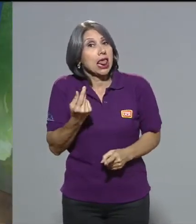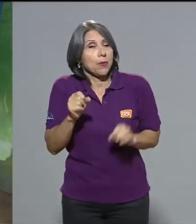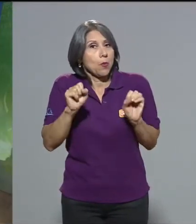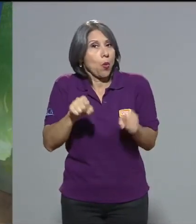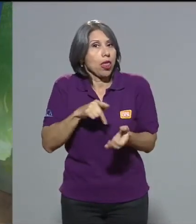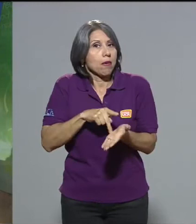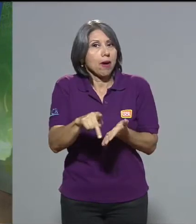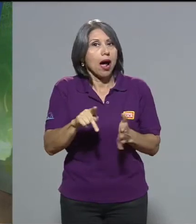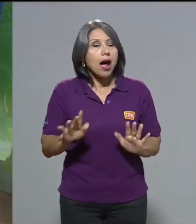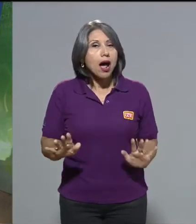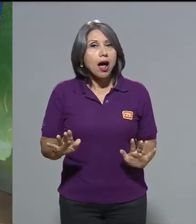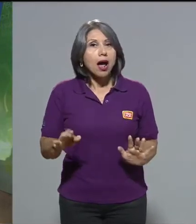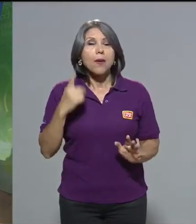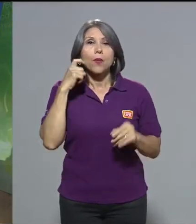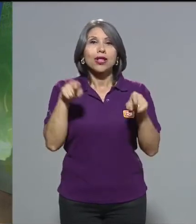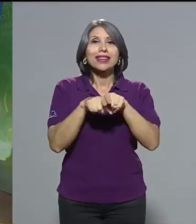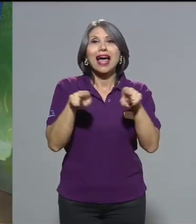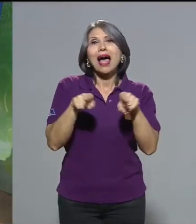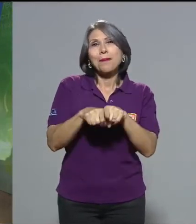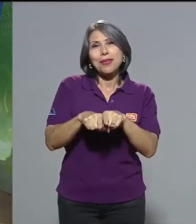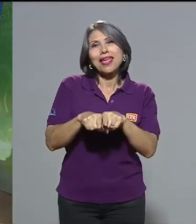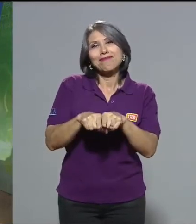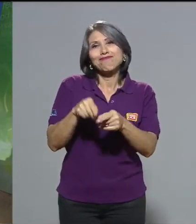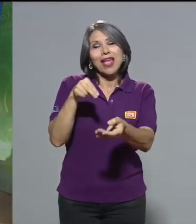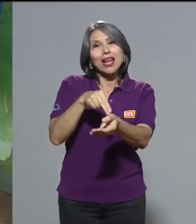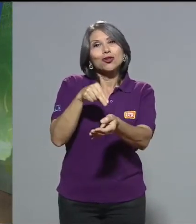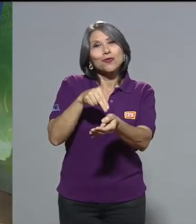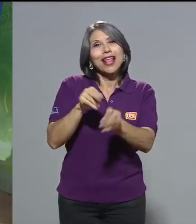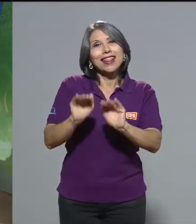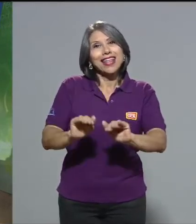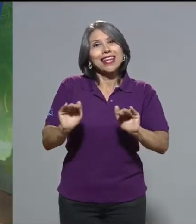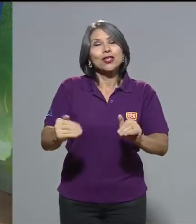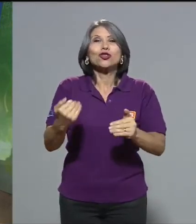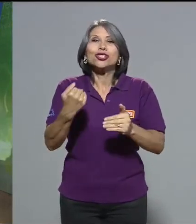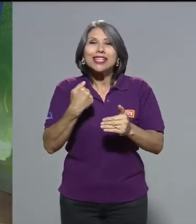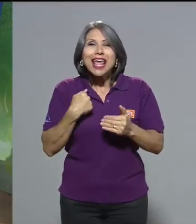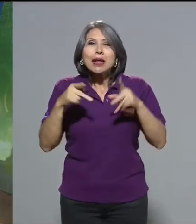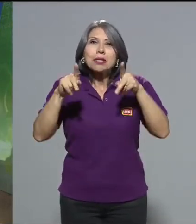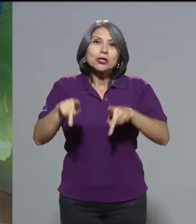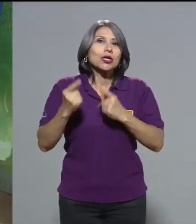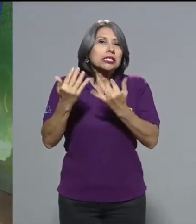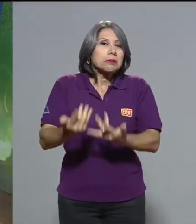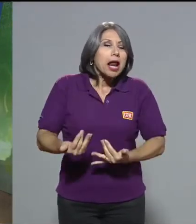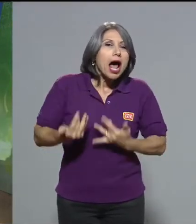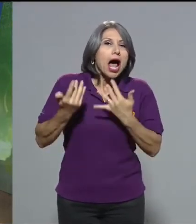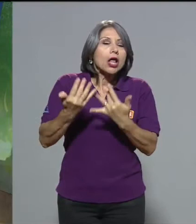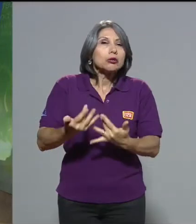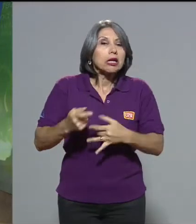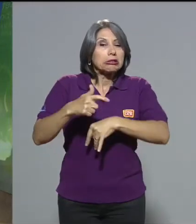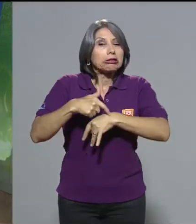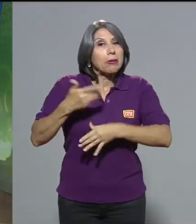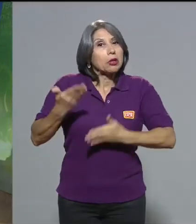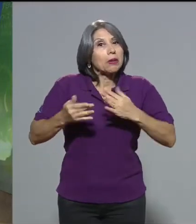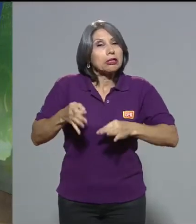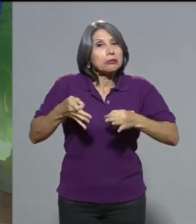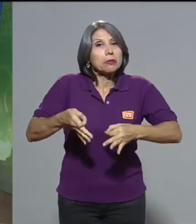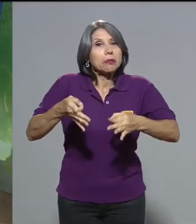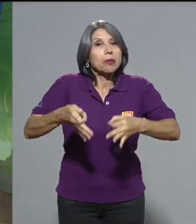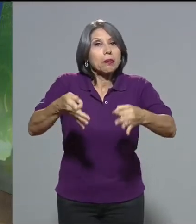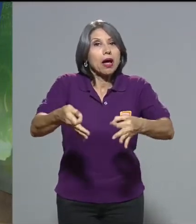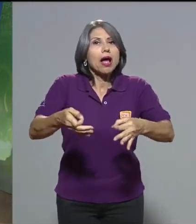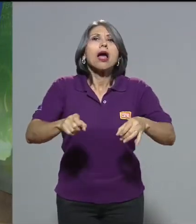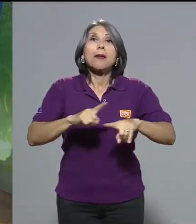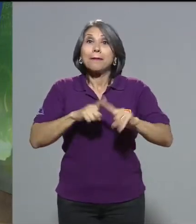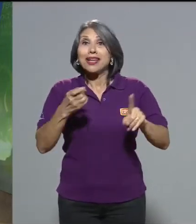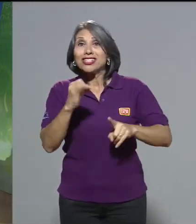porque también el Hospital de Niños tiene pues una filita, ¿verdad?, de espera, una lista de espera, consultar. Nosotros en